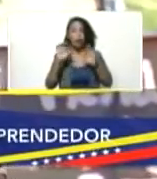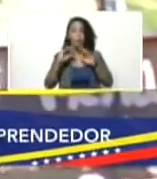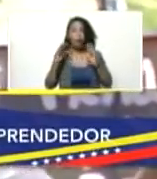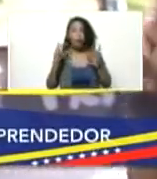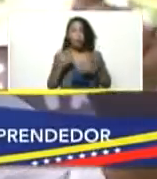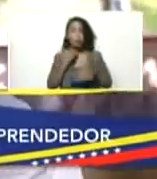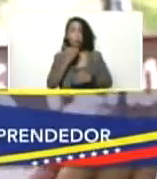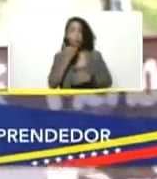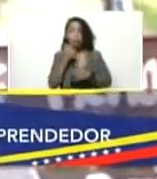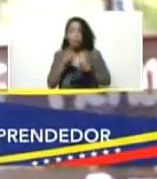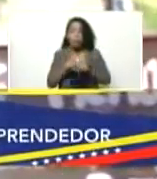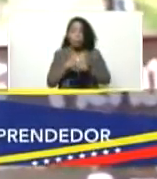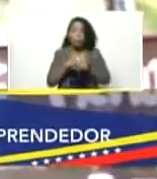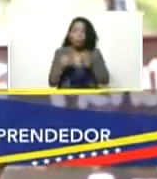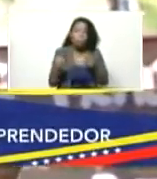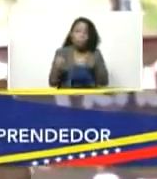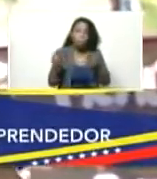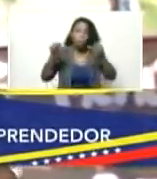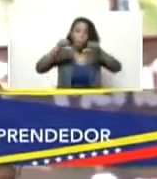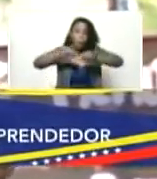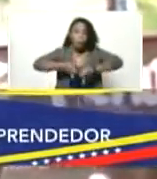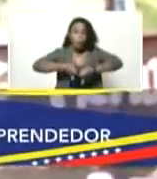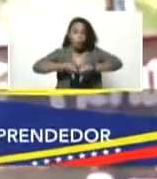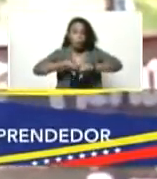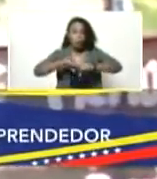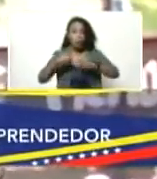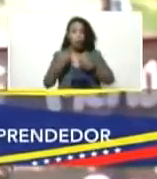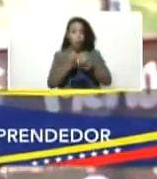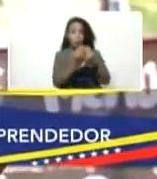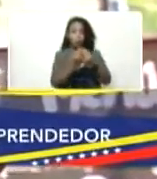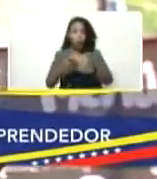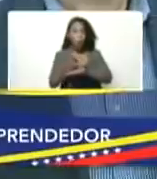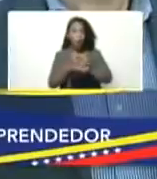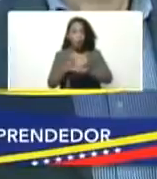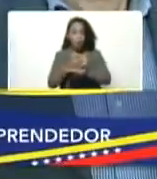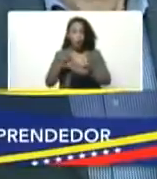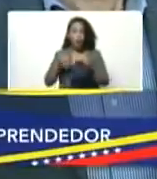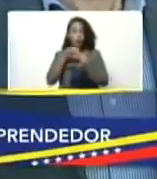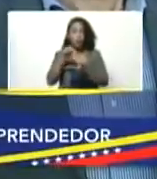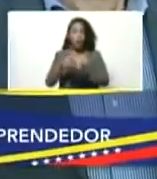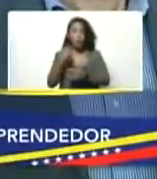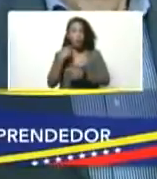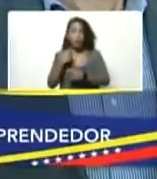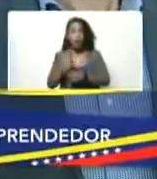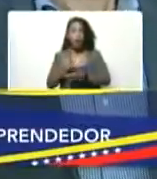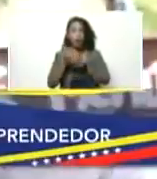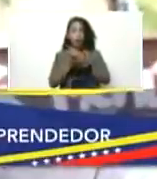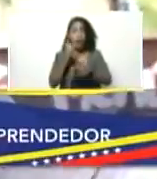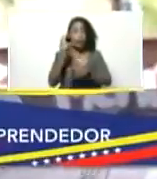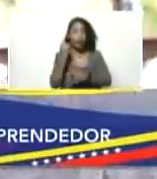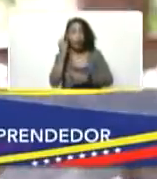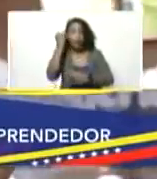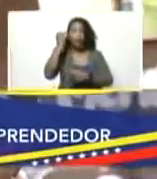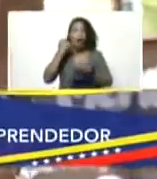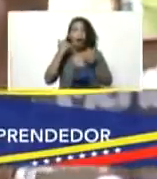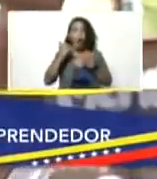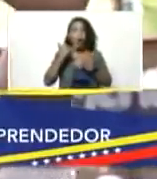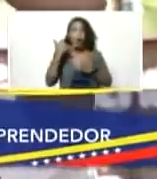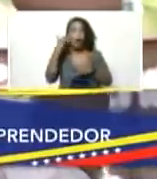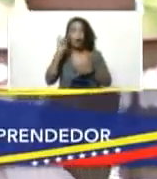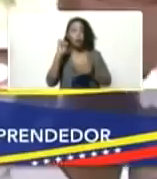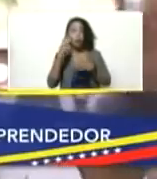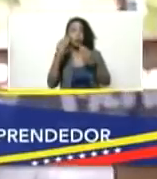lleva a la quiebra. Y con el acompañamiento del gobierno nacional, la formación, el financiamiento, él se reinventó y ahora está